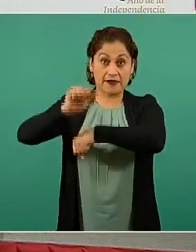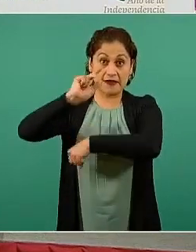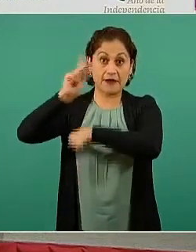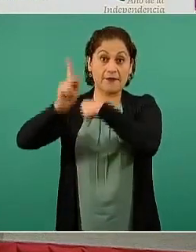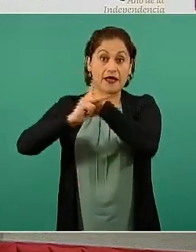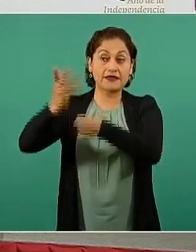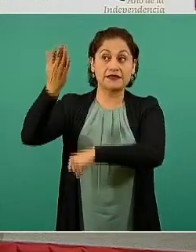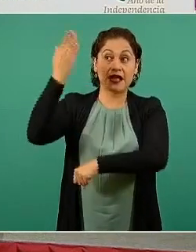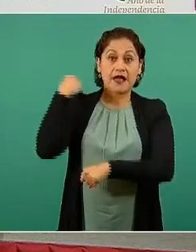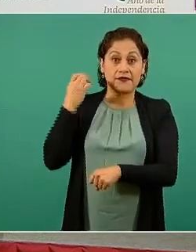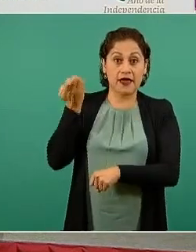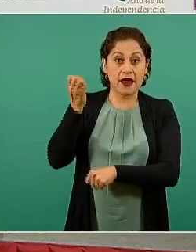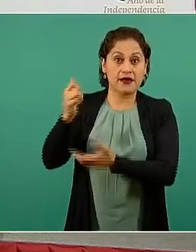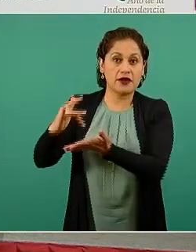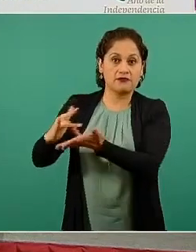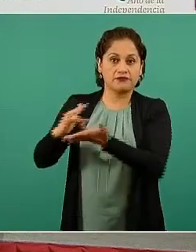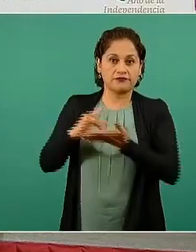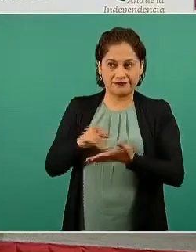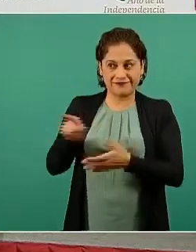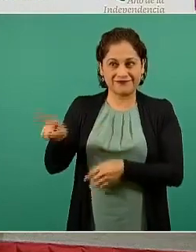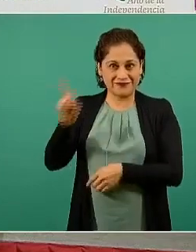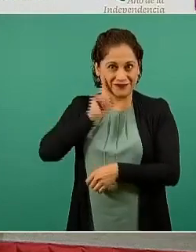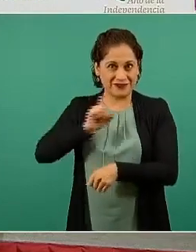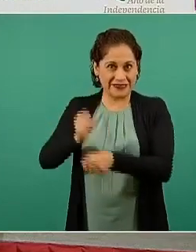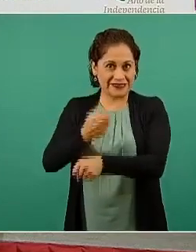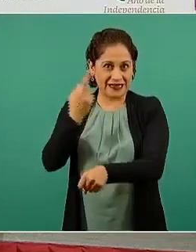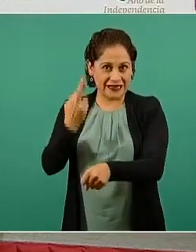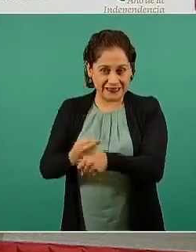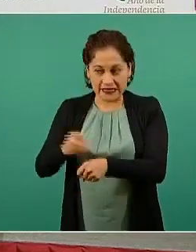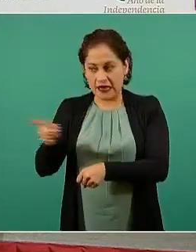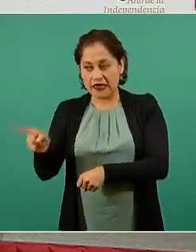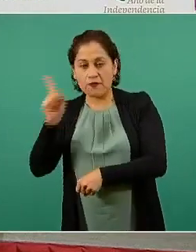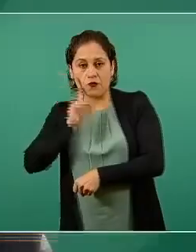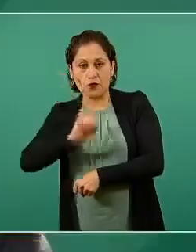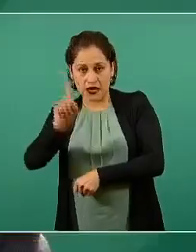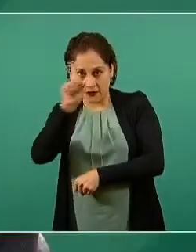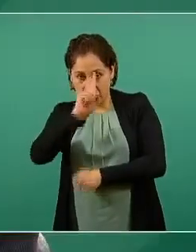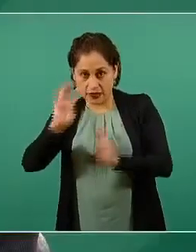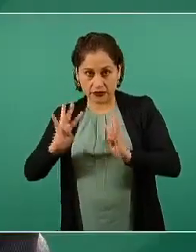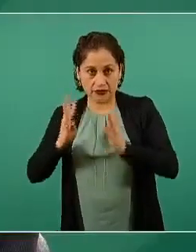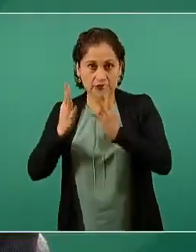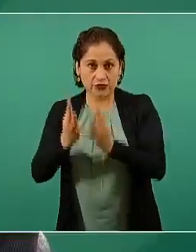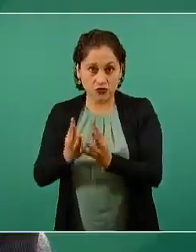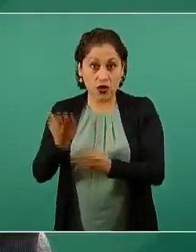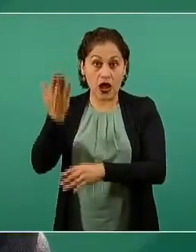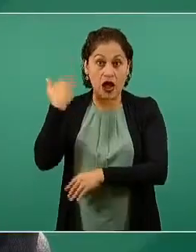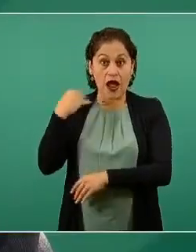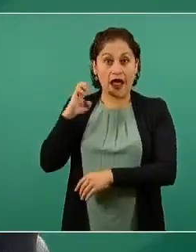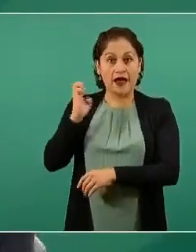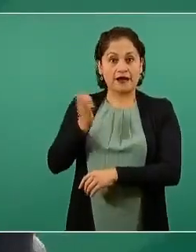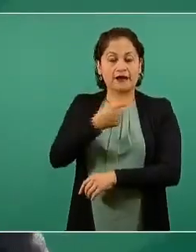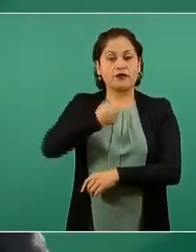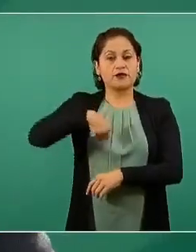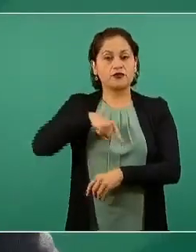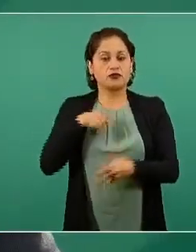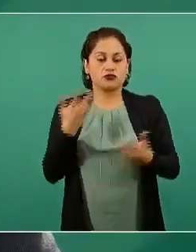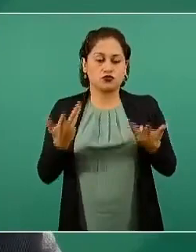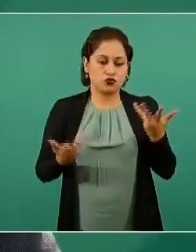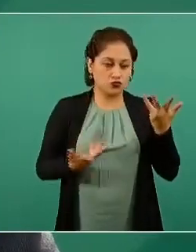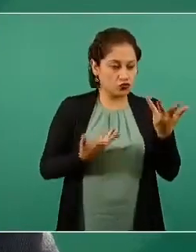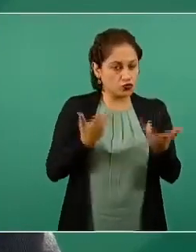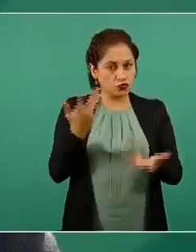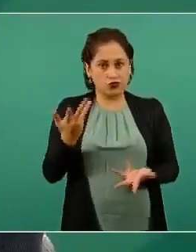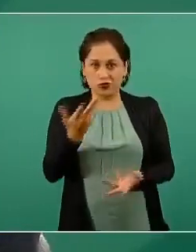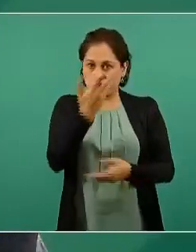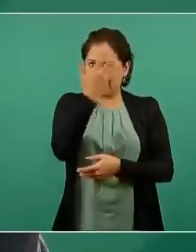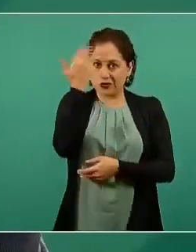enero. Como ya relata la ministra, la asesora, en enero que vivíamos una situación de mucha inquietud porque no teníamos todavía una